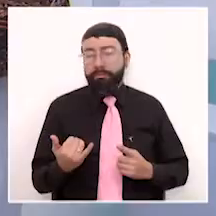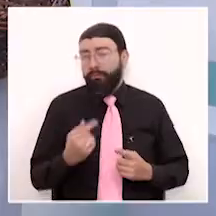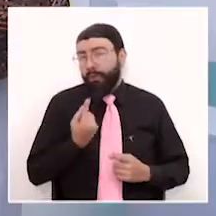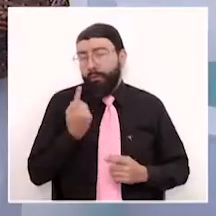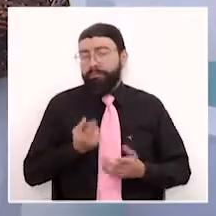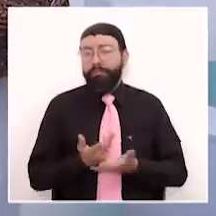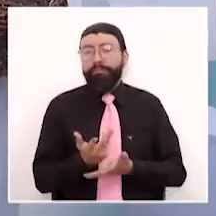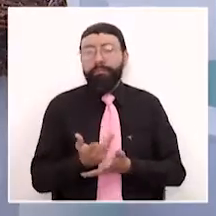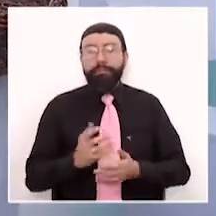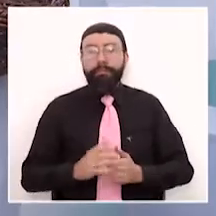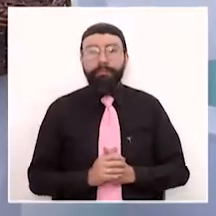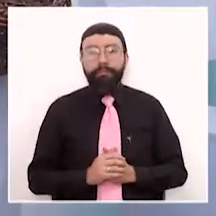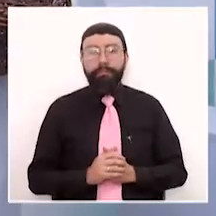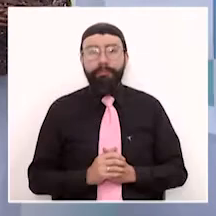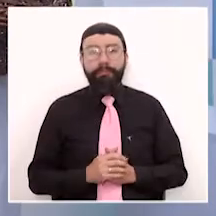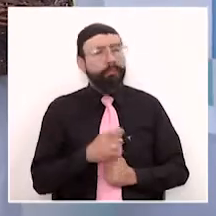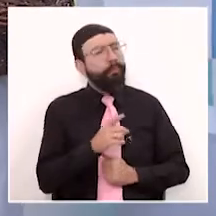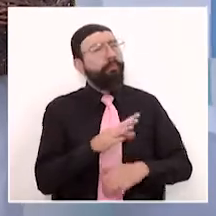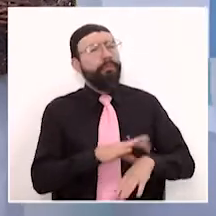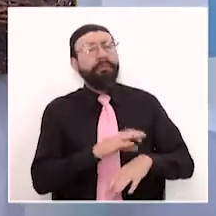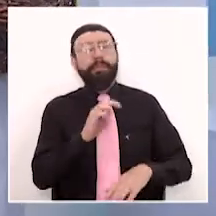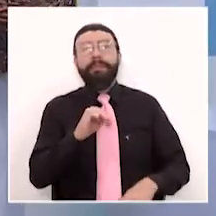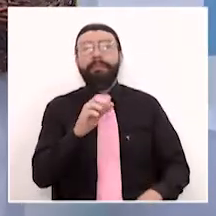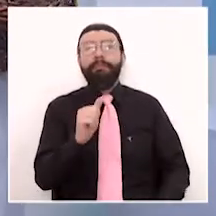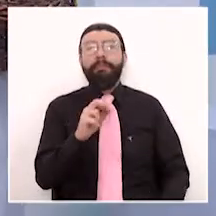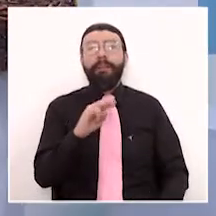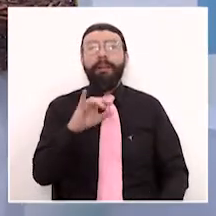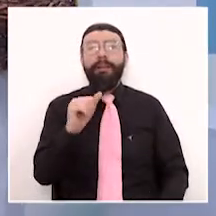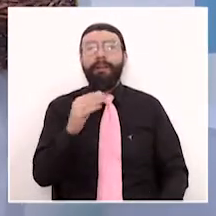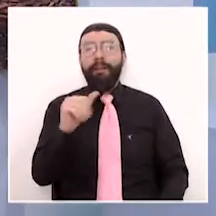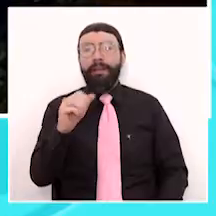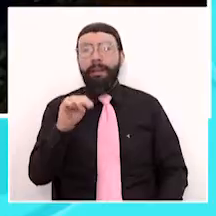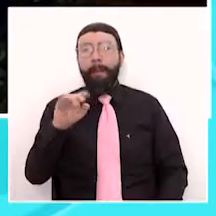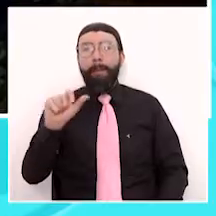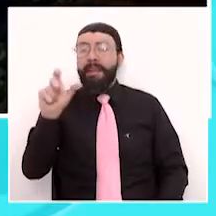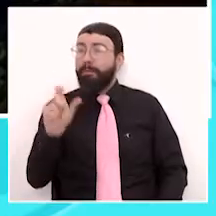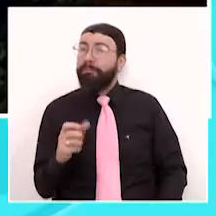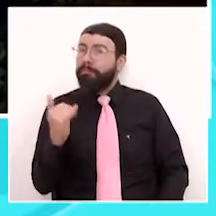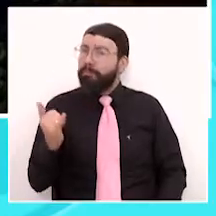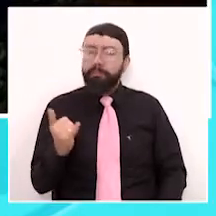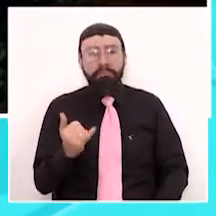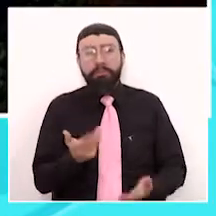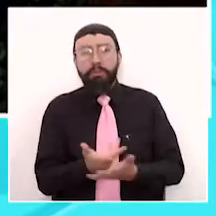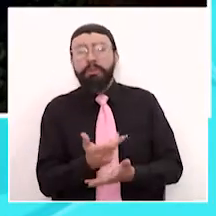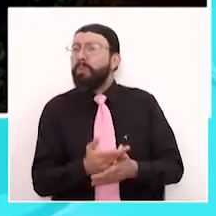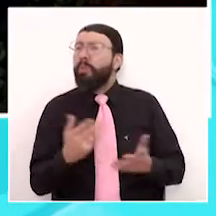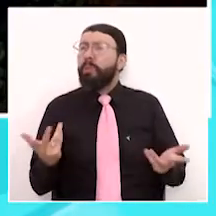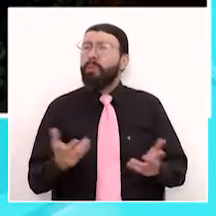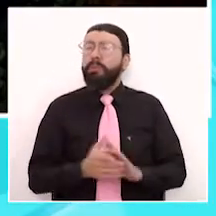eso. Doctora María Camila, ¿cuál es el mensaje final para todas las personas que nos están viendo en Conexión Vital?